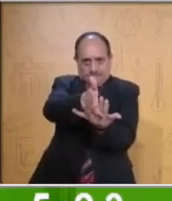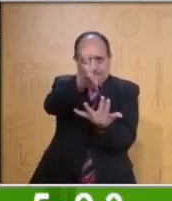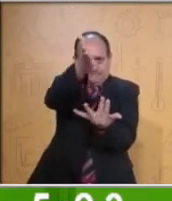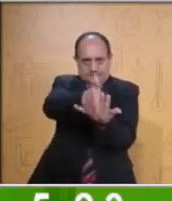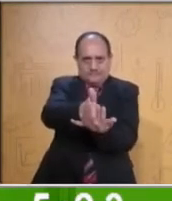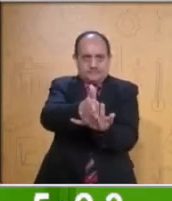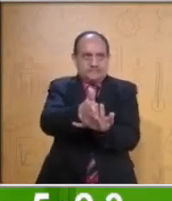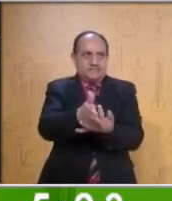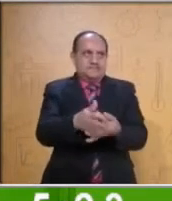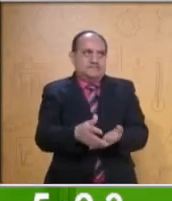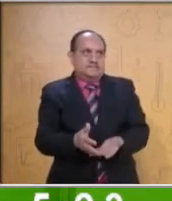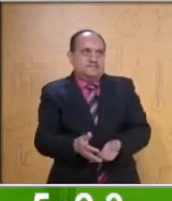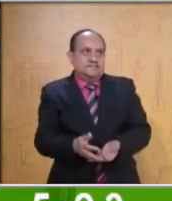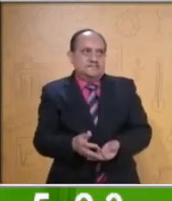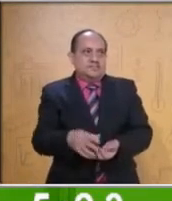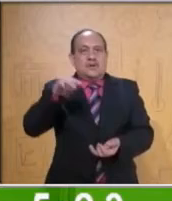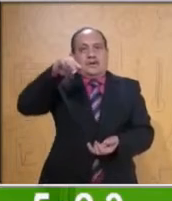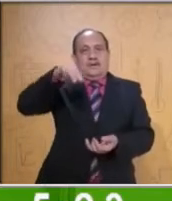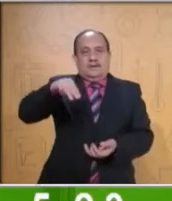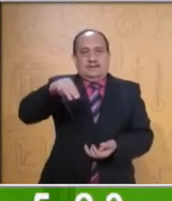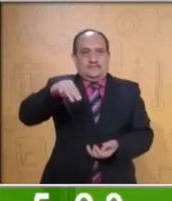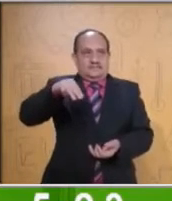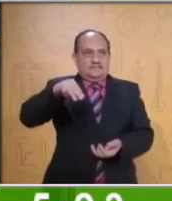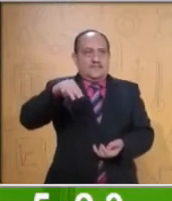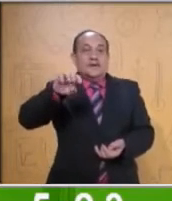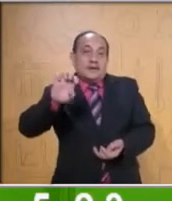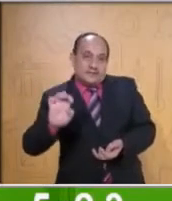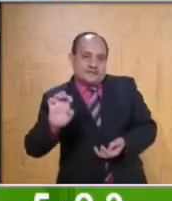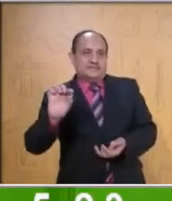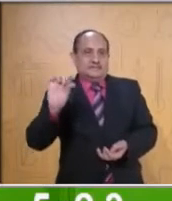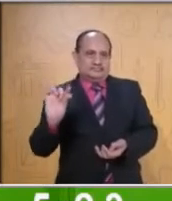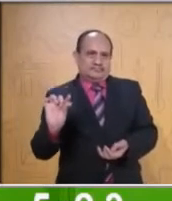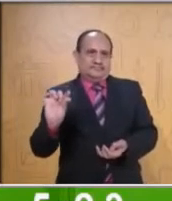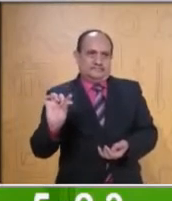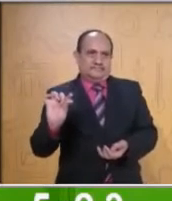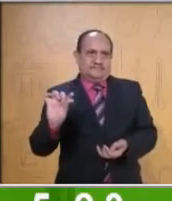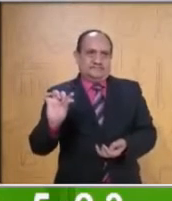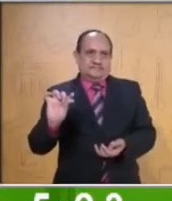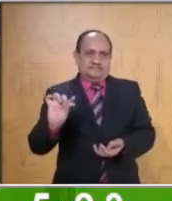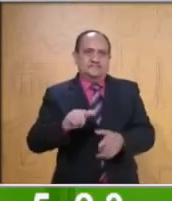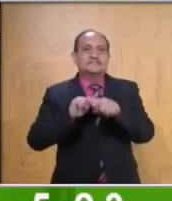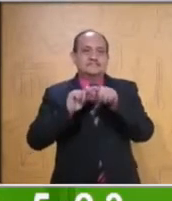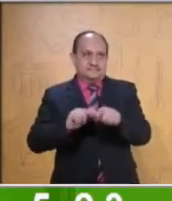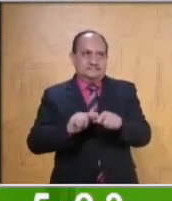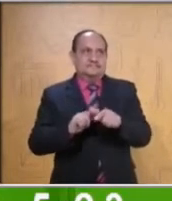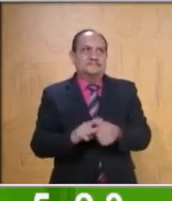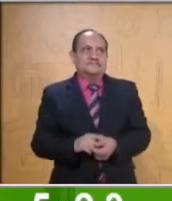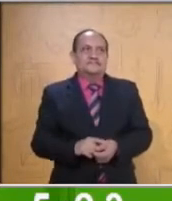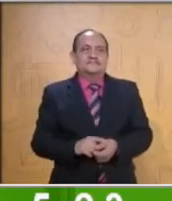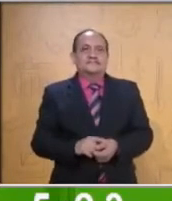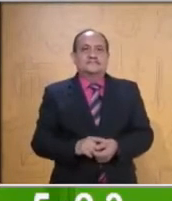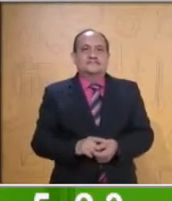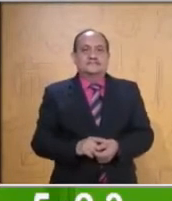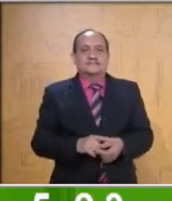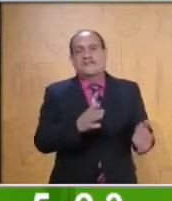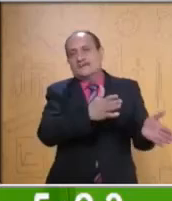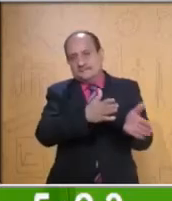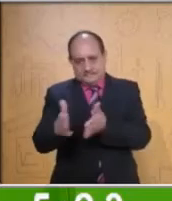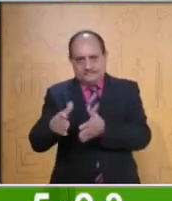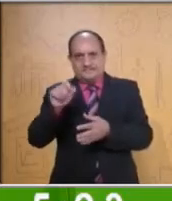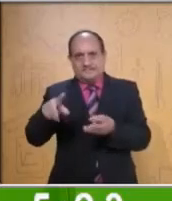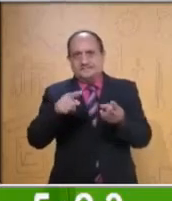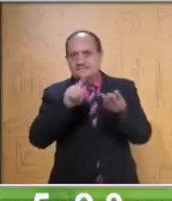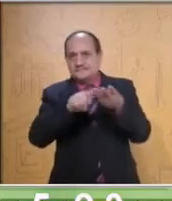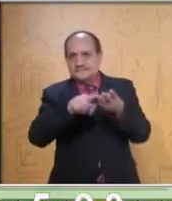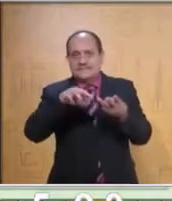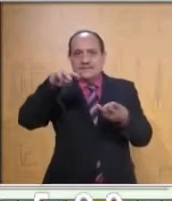con una M mayúscula y un subíndice E. Entonces, vamos a considerar la mediana. Y vamos a trabajar también con